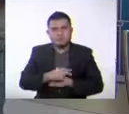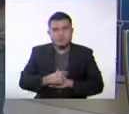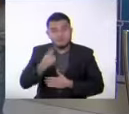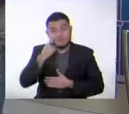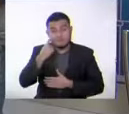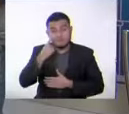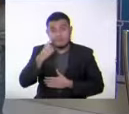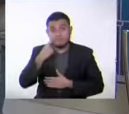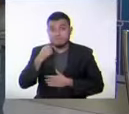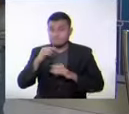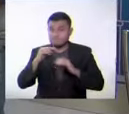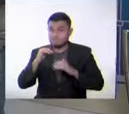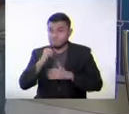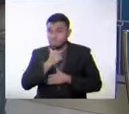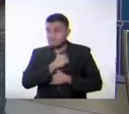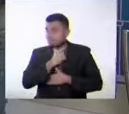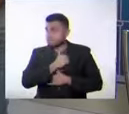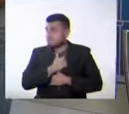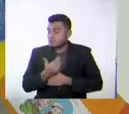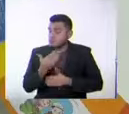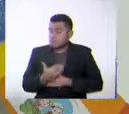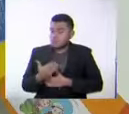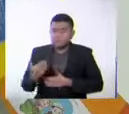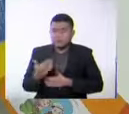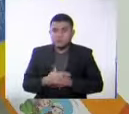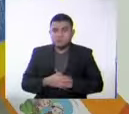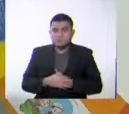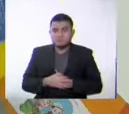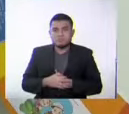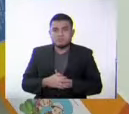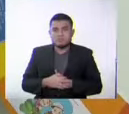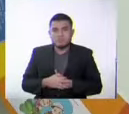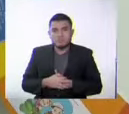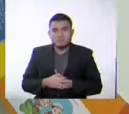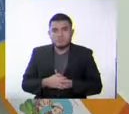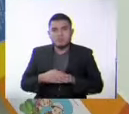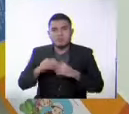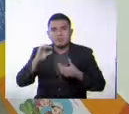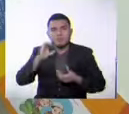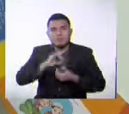Hay una serie de circunstancias que van